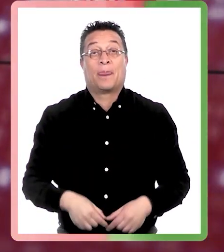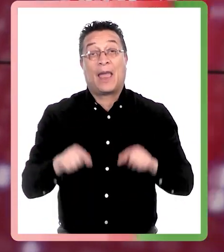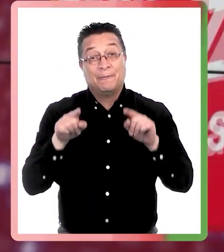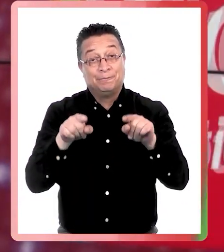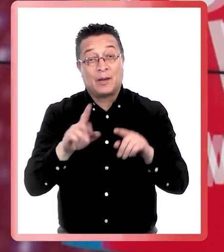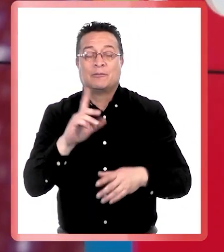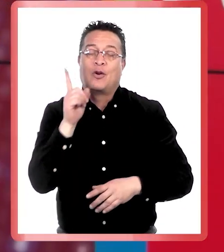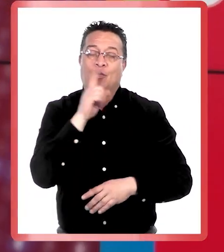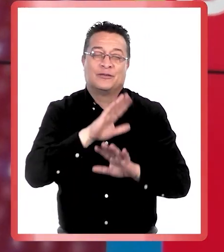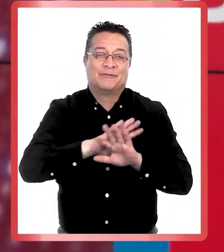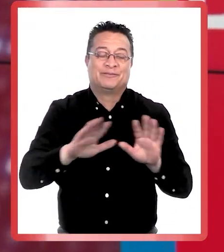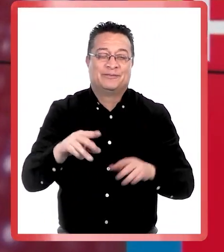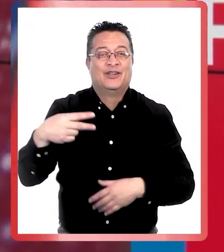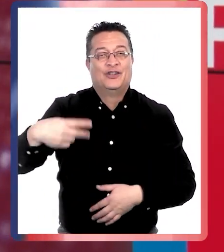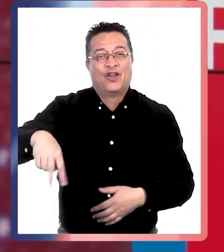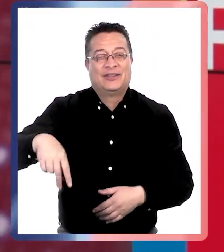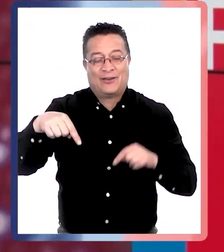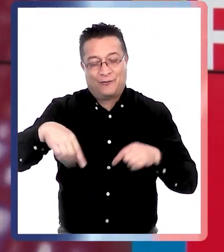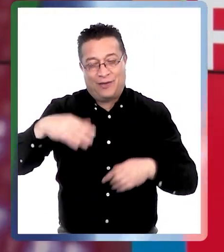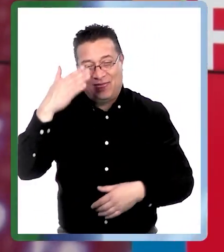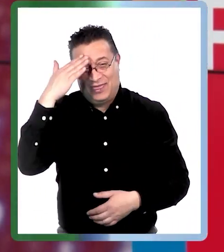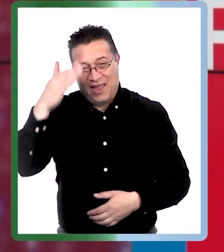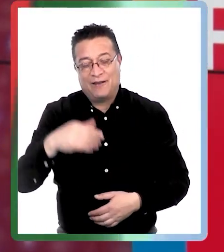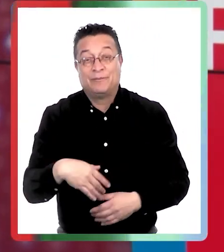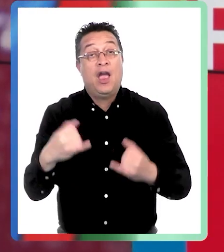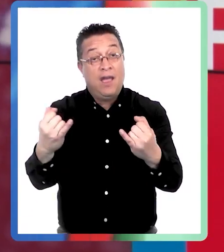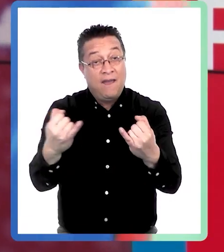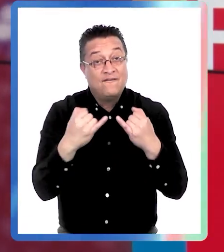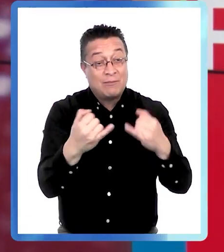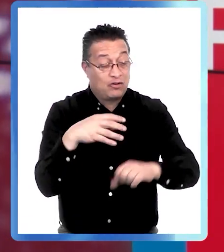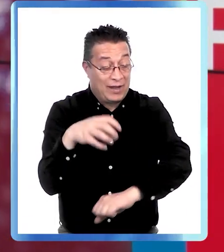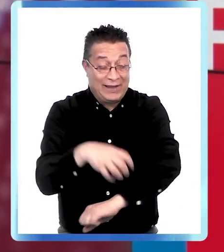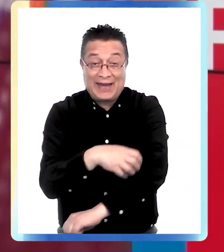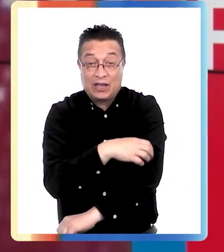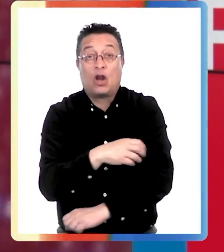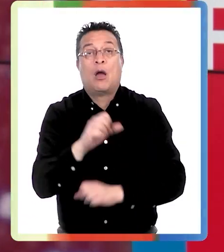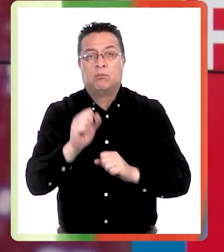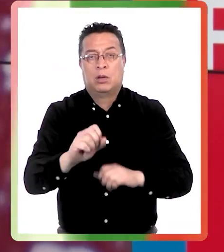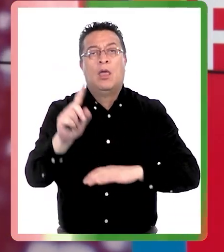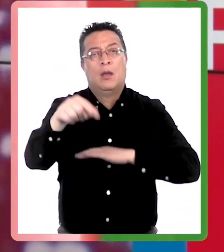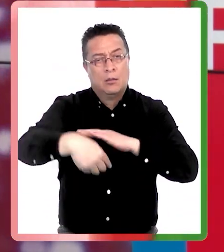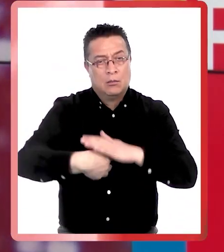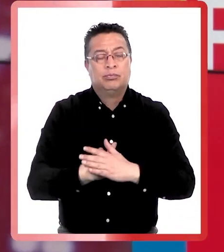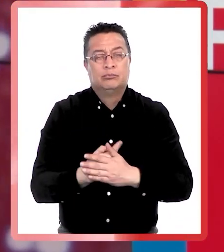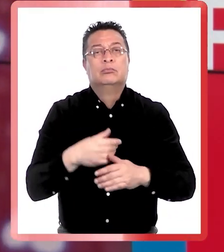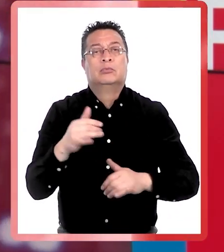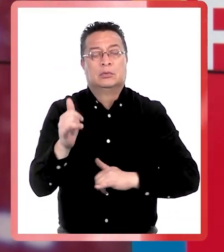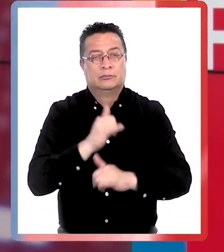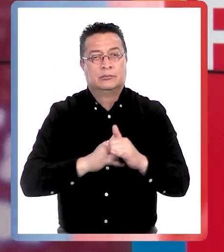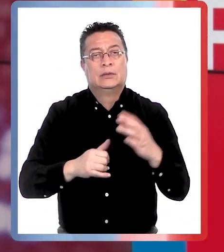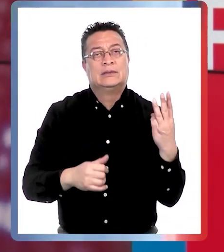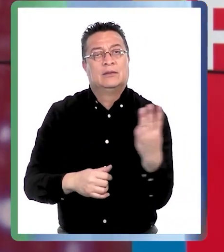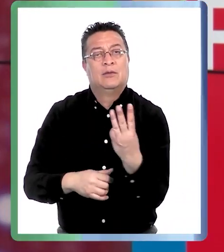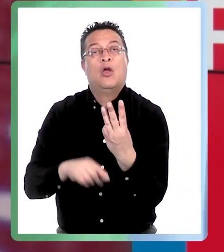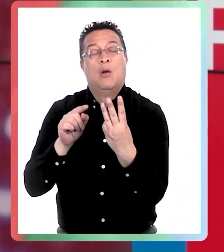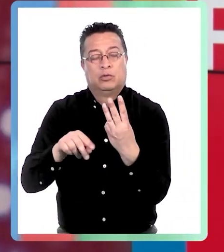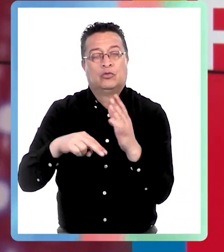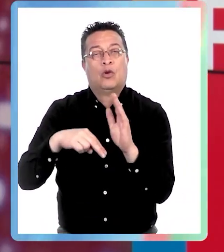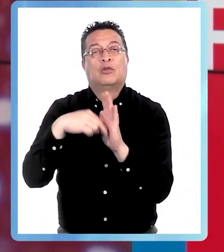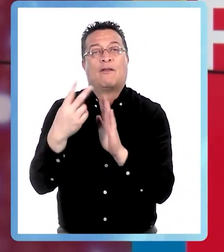damos por finalizada la revisión de las noticias de esta jornada. La información de las regiones la pueden encontrar en nuestra página web